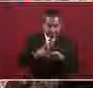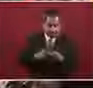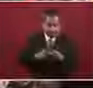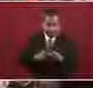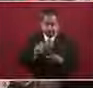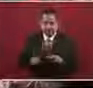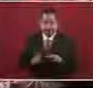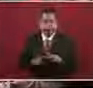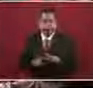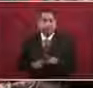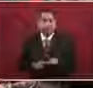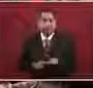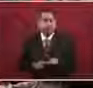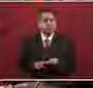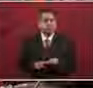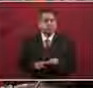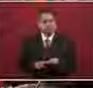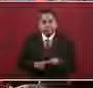Estamos